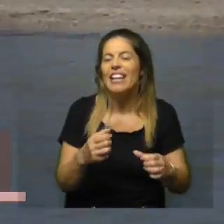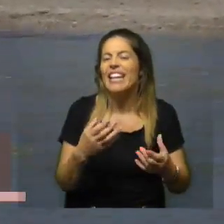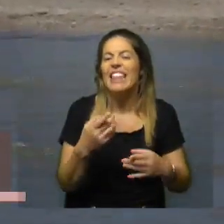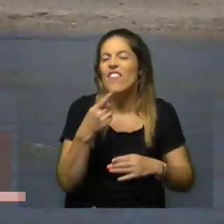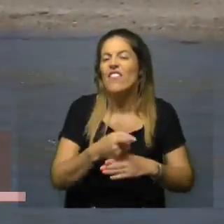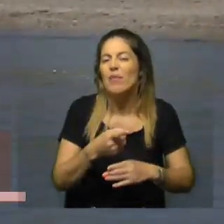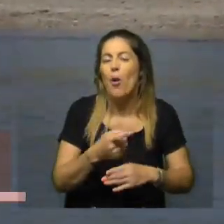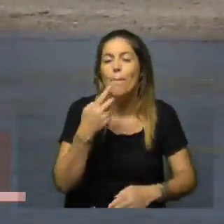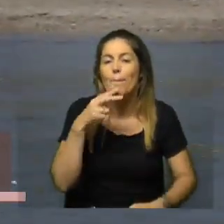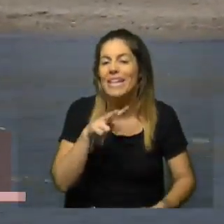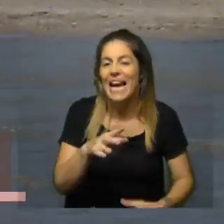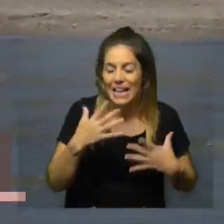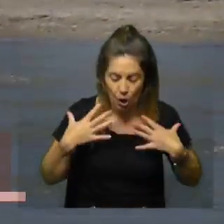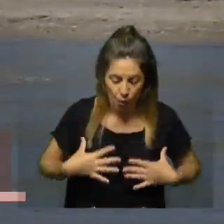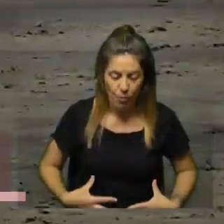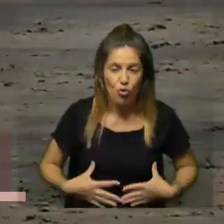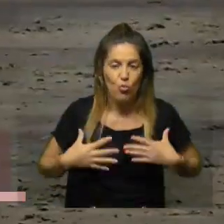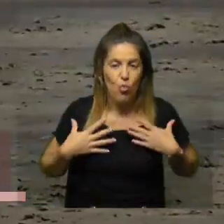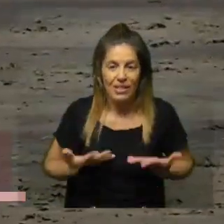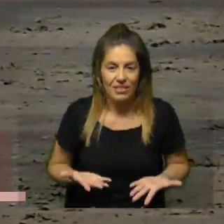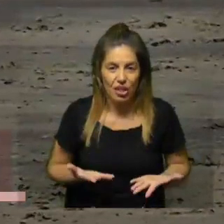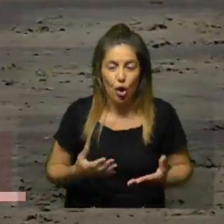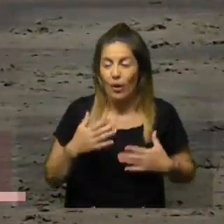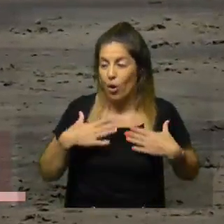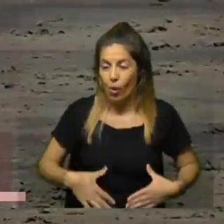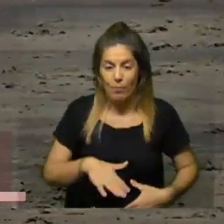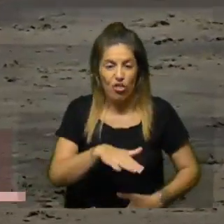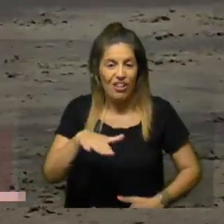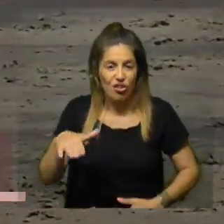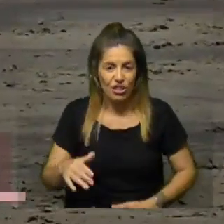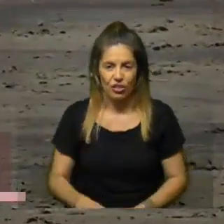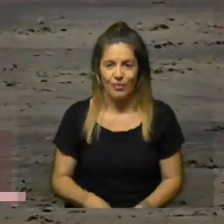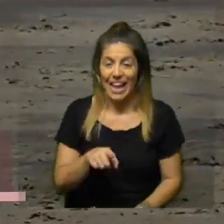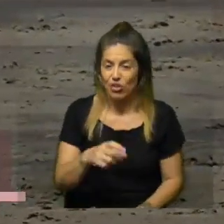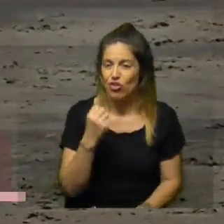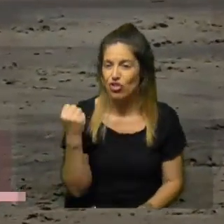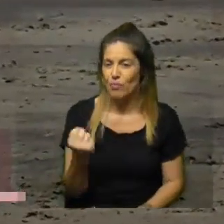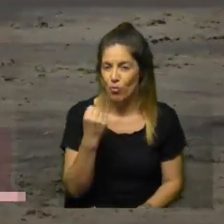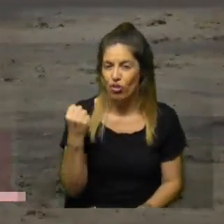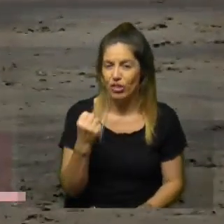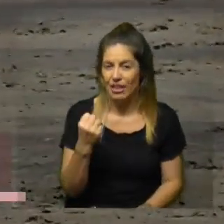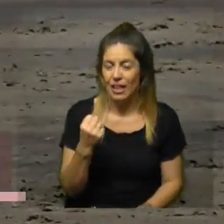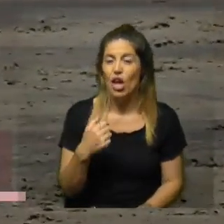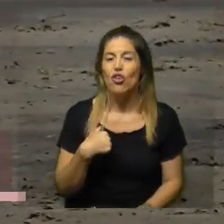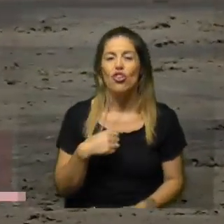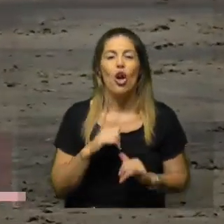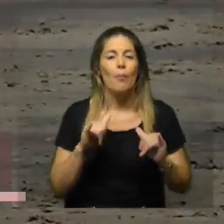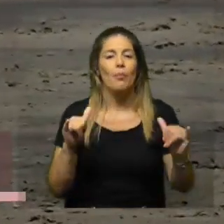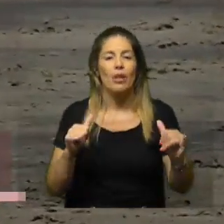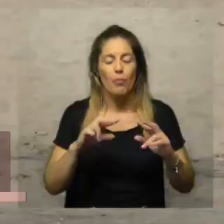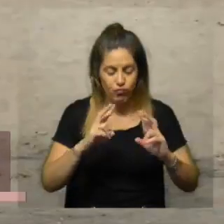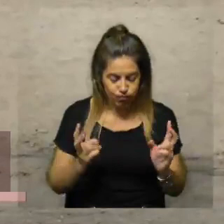mirar en el cuerpo nuestro y en el cuerpo de los chiquilines, por ejemplo? Ahí está, eso es bien importante. Nosotros promovemos muchísimo el